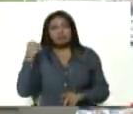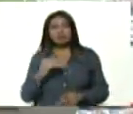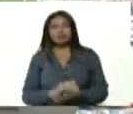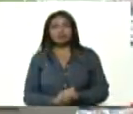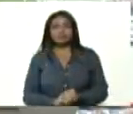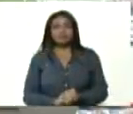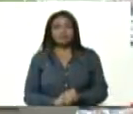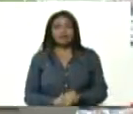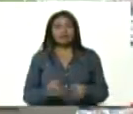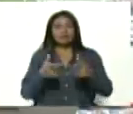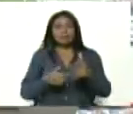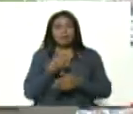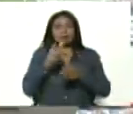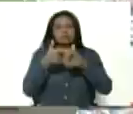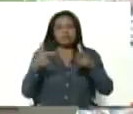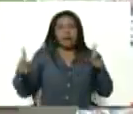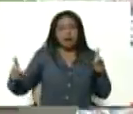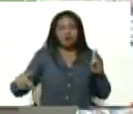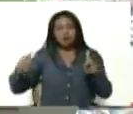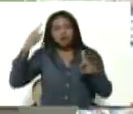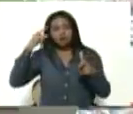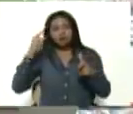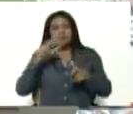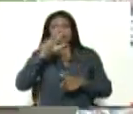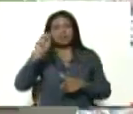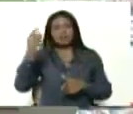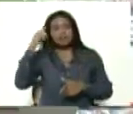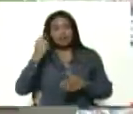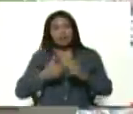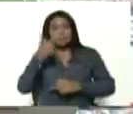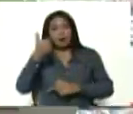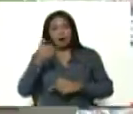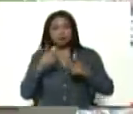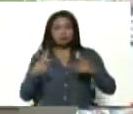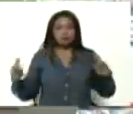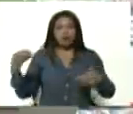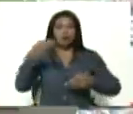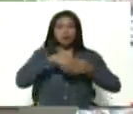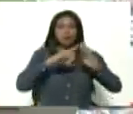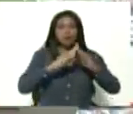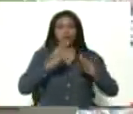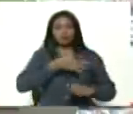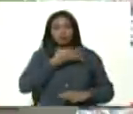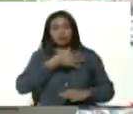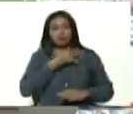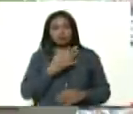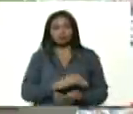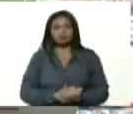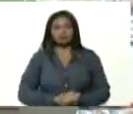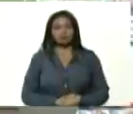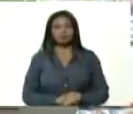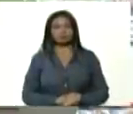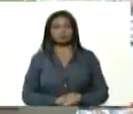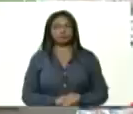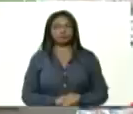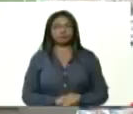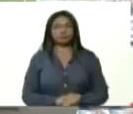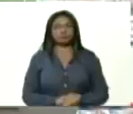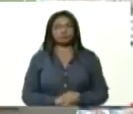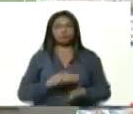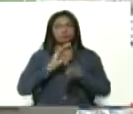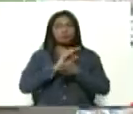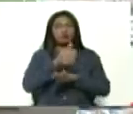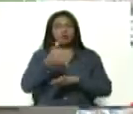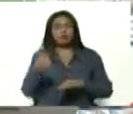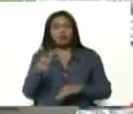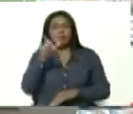prorrogó el estado de alarma constitucional y la cuarentena social y colectiva. El cuidado de cada